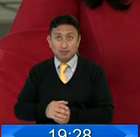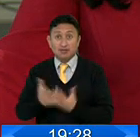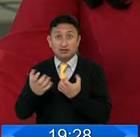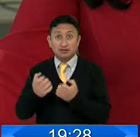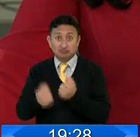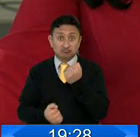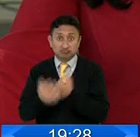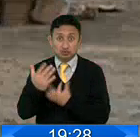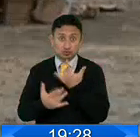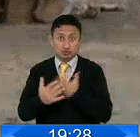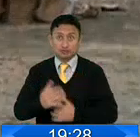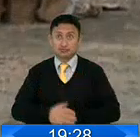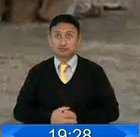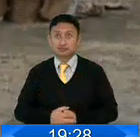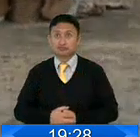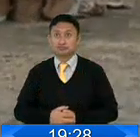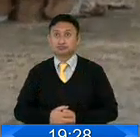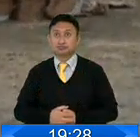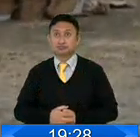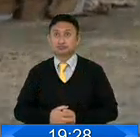incinerada.